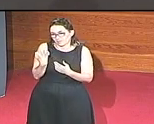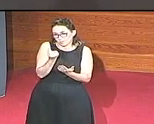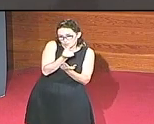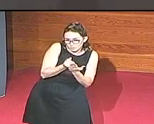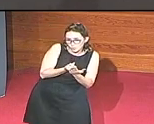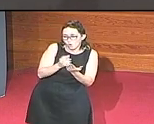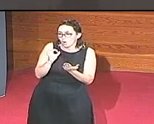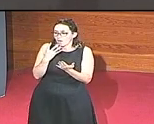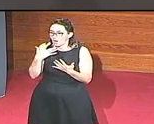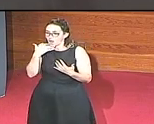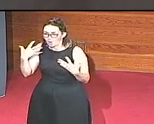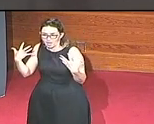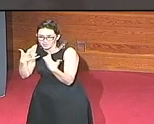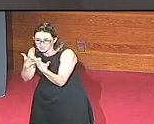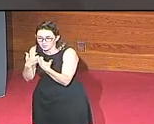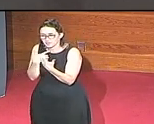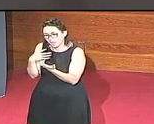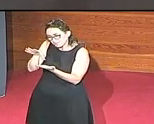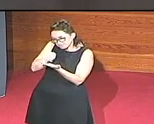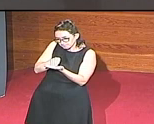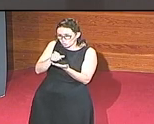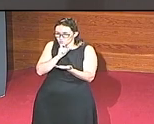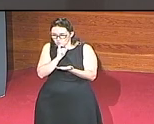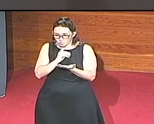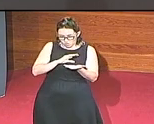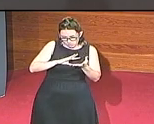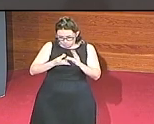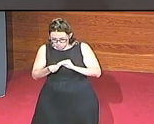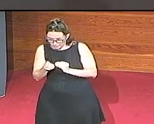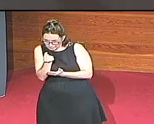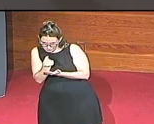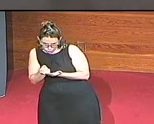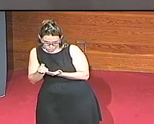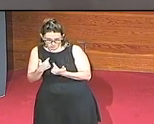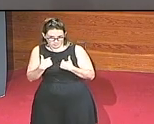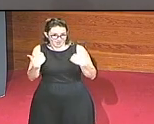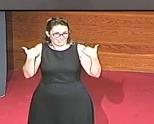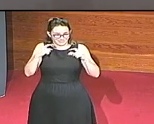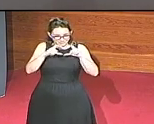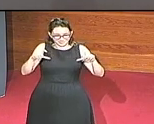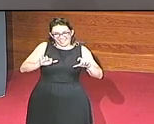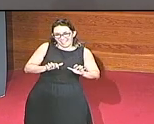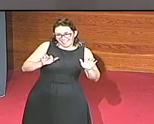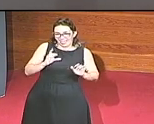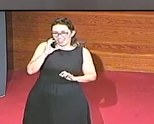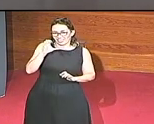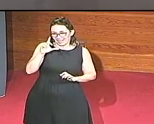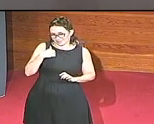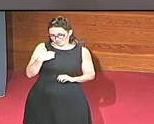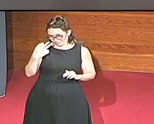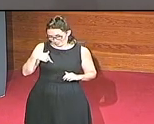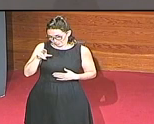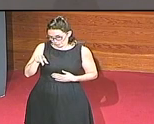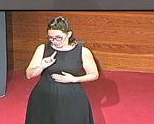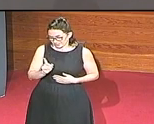nosotros los que creamos cómo fue el suceso no no soy el que hago el donceles pero bueno lo mejor para explicar